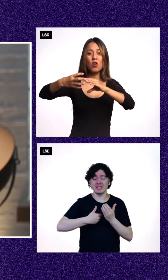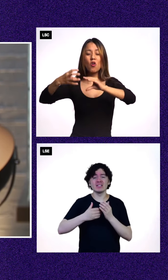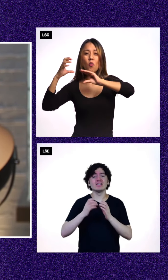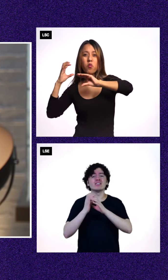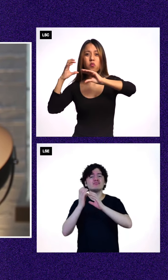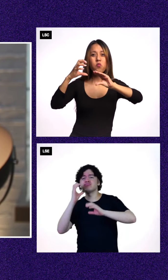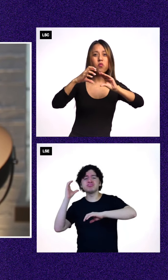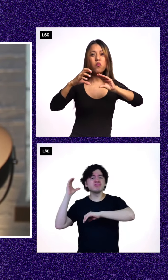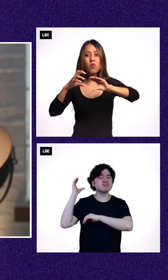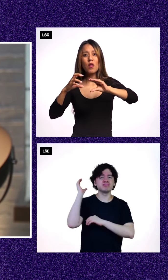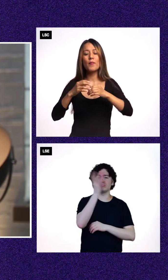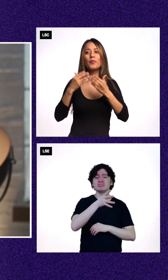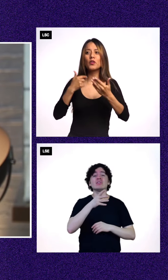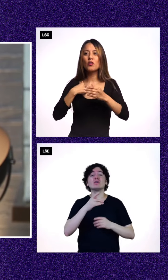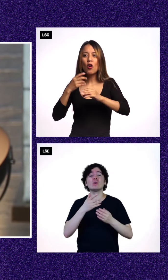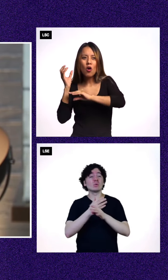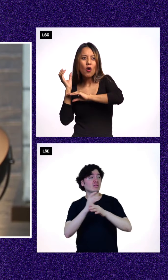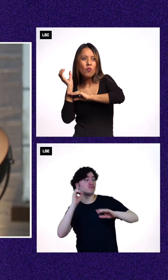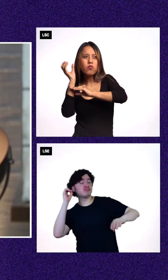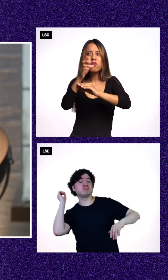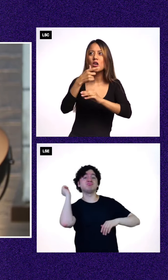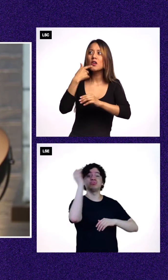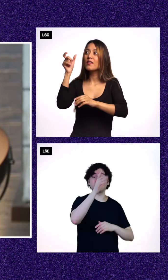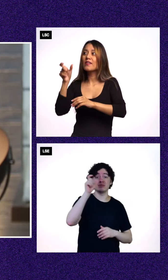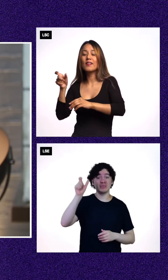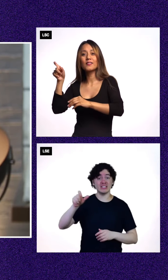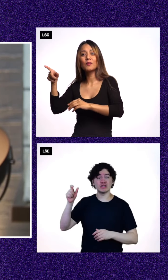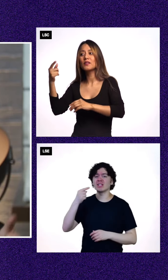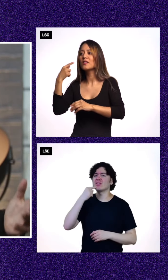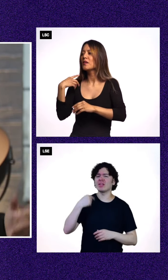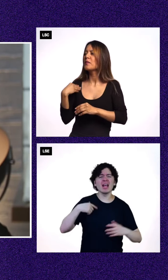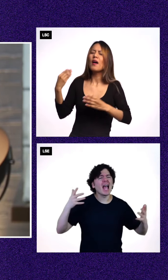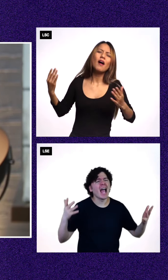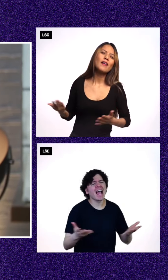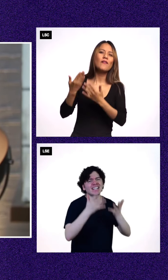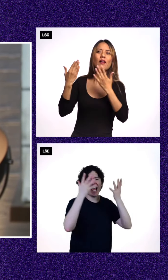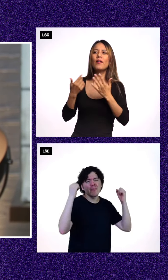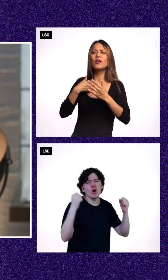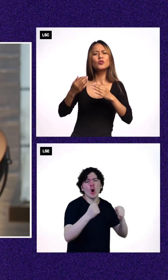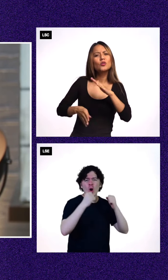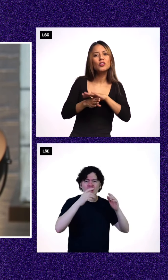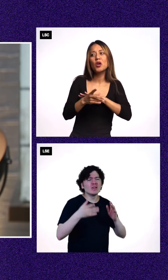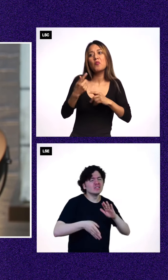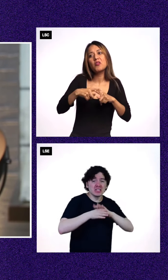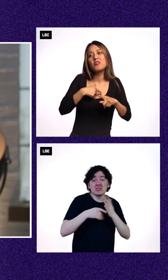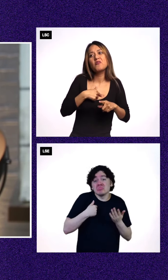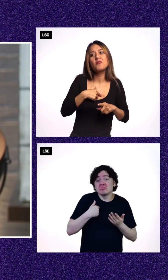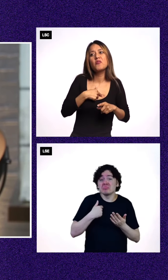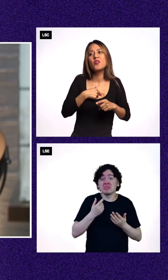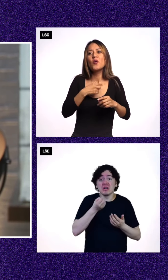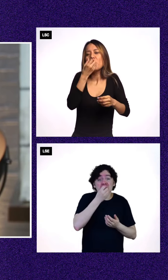de apoyarme, de afirmarme, de animarme. Y sabes, hoy en día, muchos animadores en mi